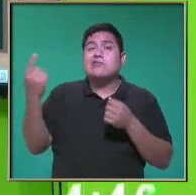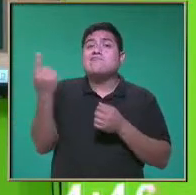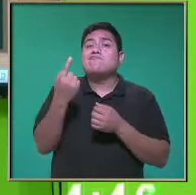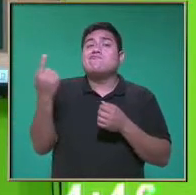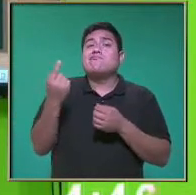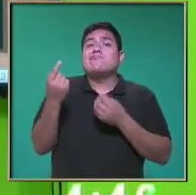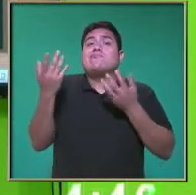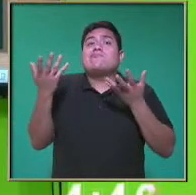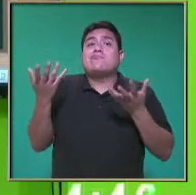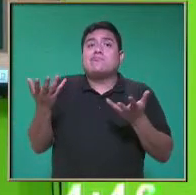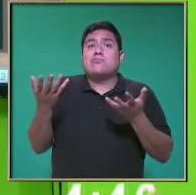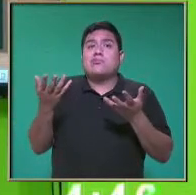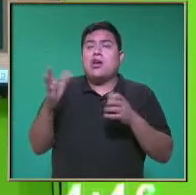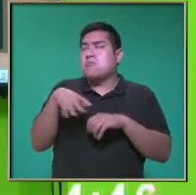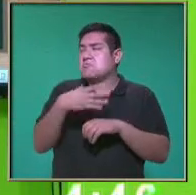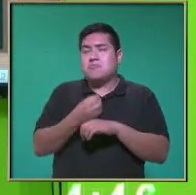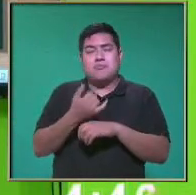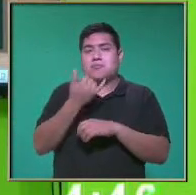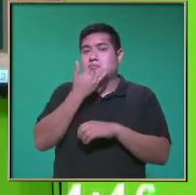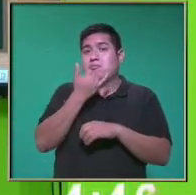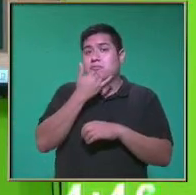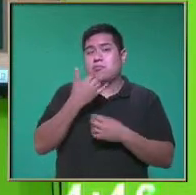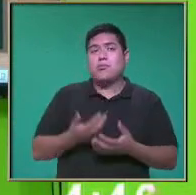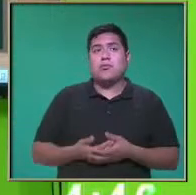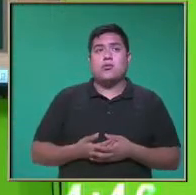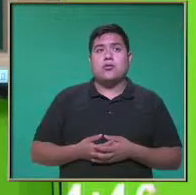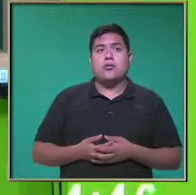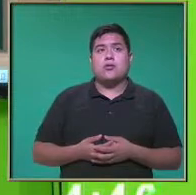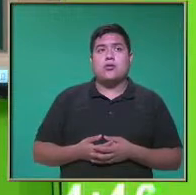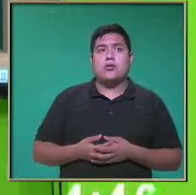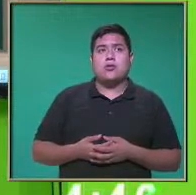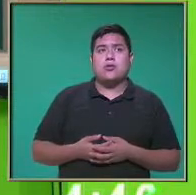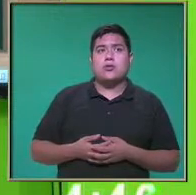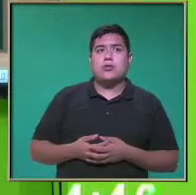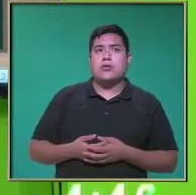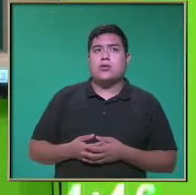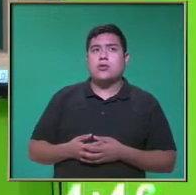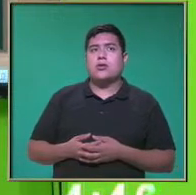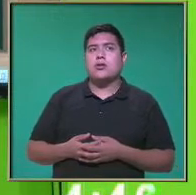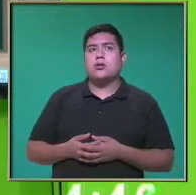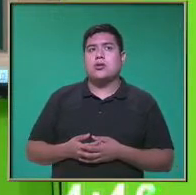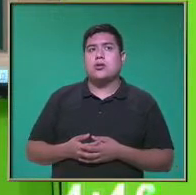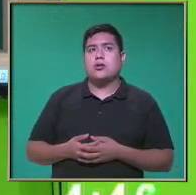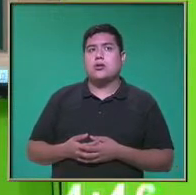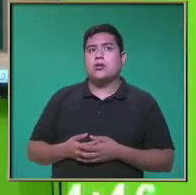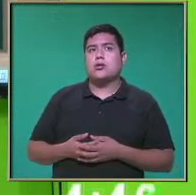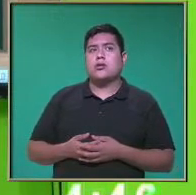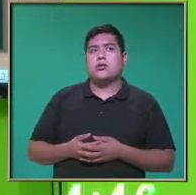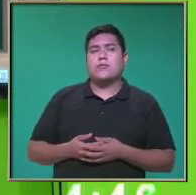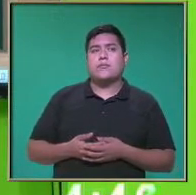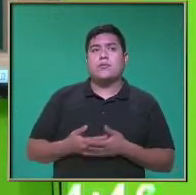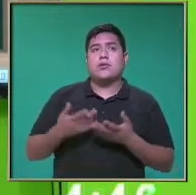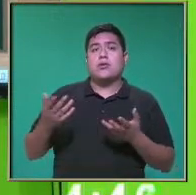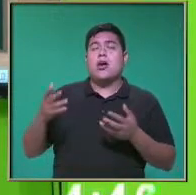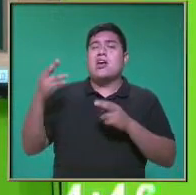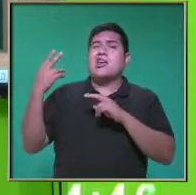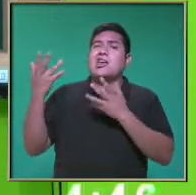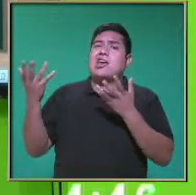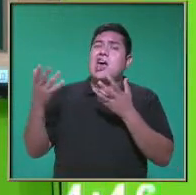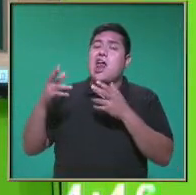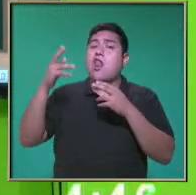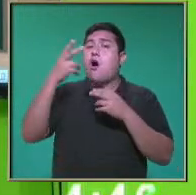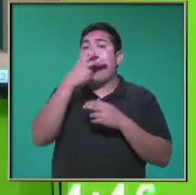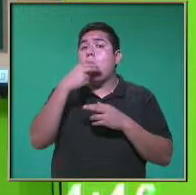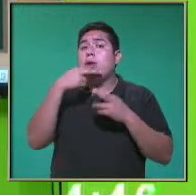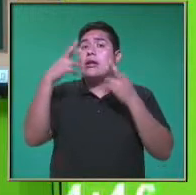perdón, vamos a revisar nuevamente. What had the farmer been doing? ¿Qué estaba haciendo el granjero o qué había hecho for many weeks, por muchas semanas? ¿Qué hizo por